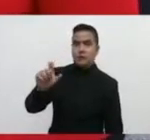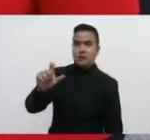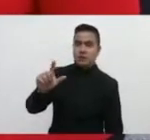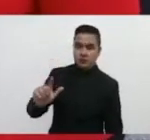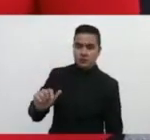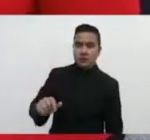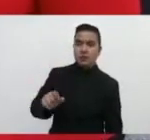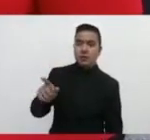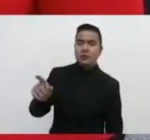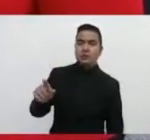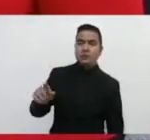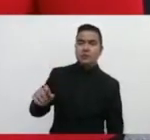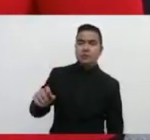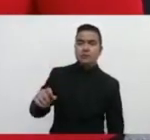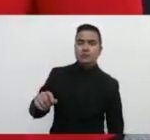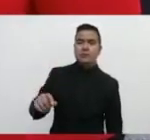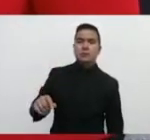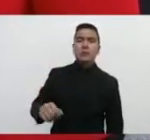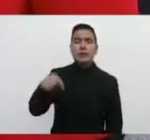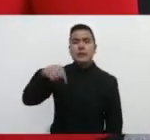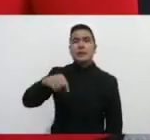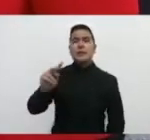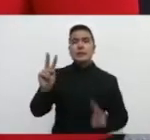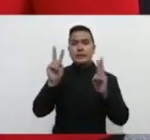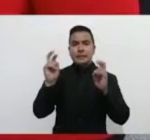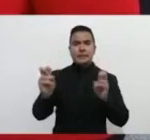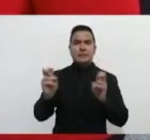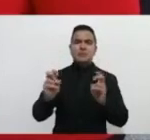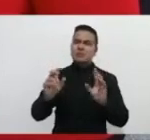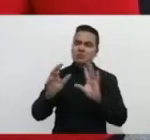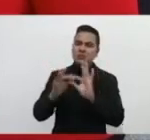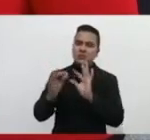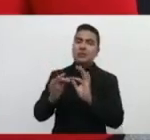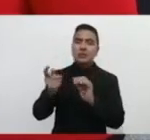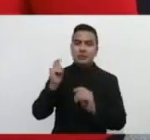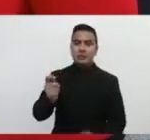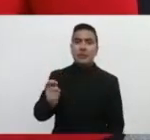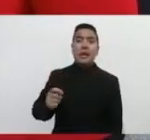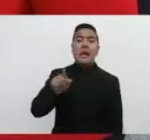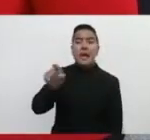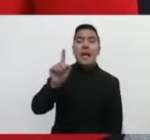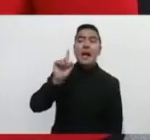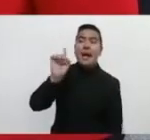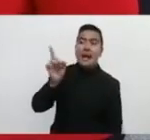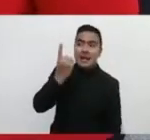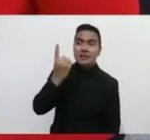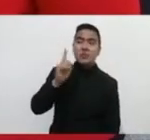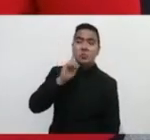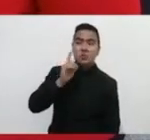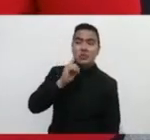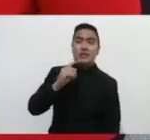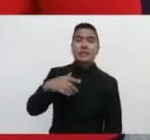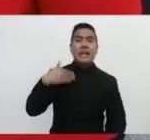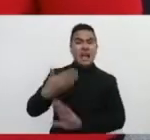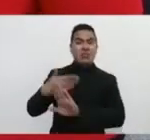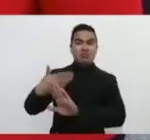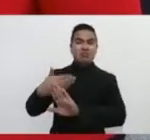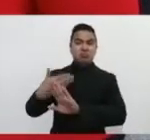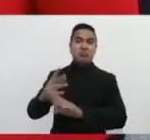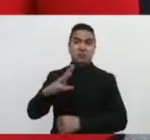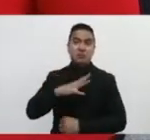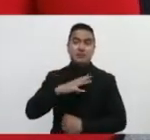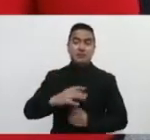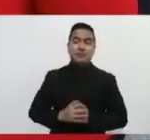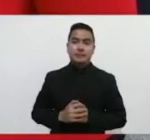Favela Herrera. Ella es consejera del Instituto Nacional Electoral y estamos precisamente hablando del tema de violencia política por